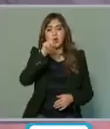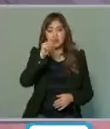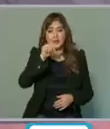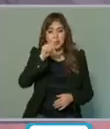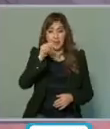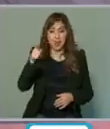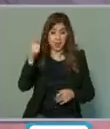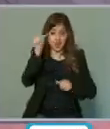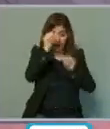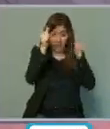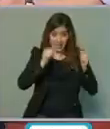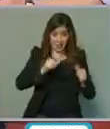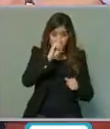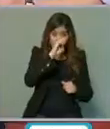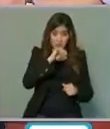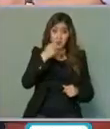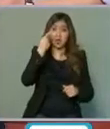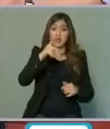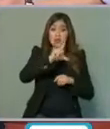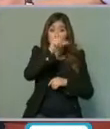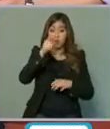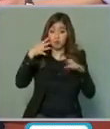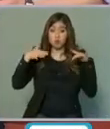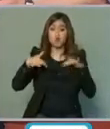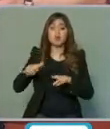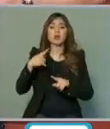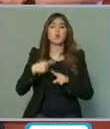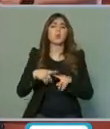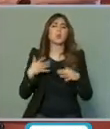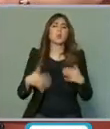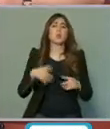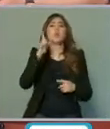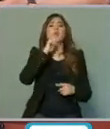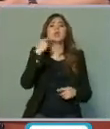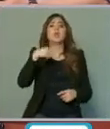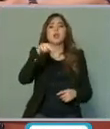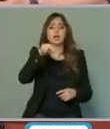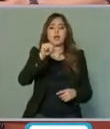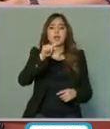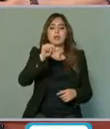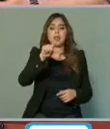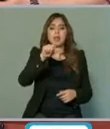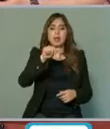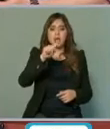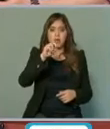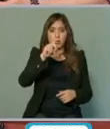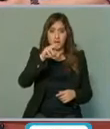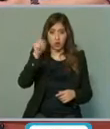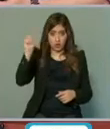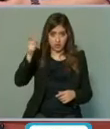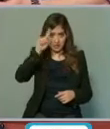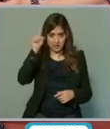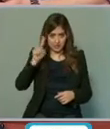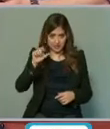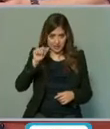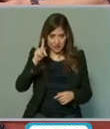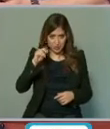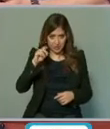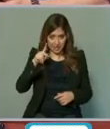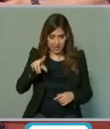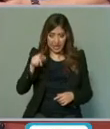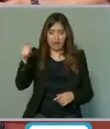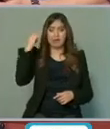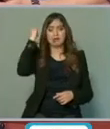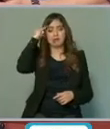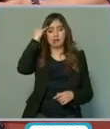Y tuvimos un cartel de lujo, tuvimos a Natalia Toledo, una poeta zapoteca de la gente más destacada en lenguas